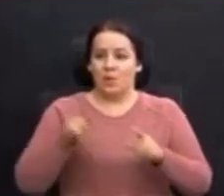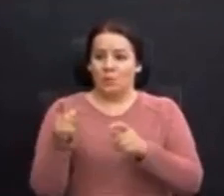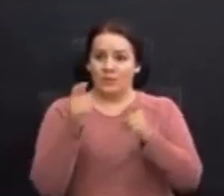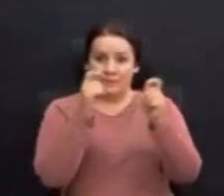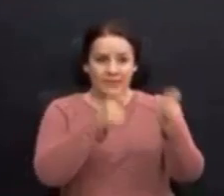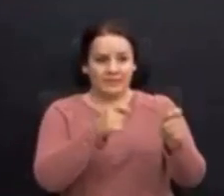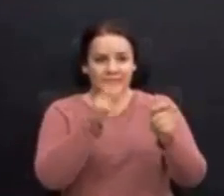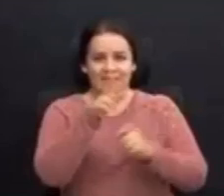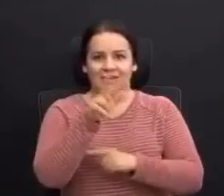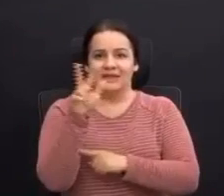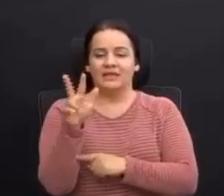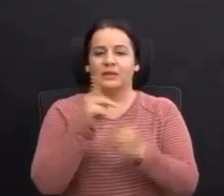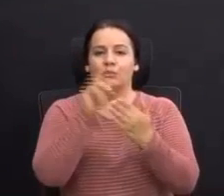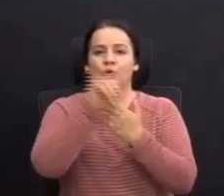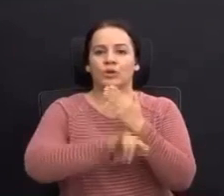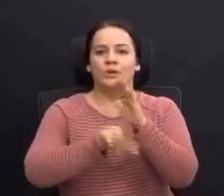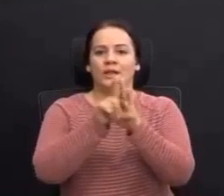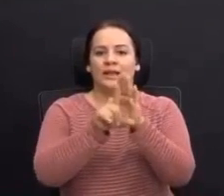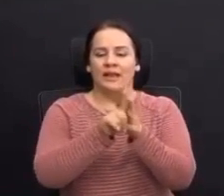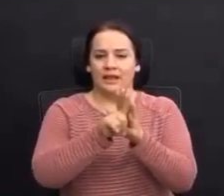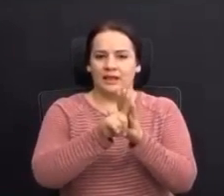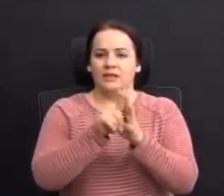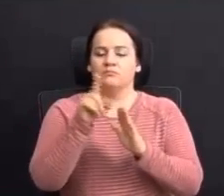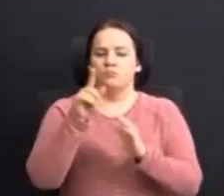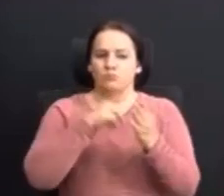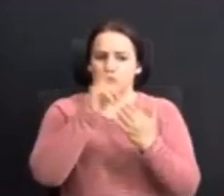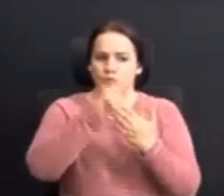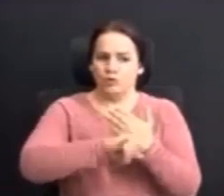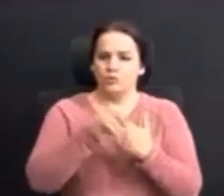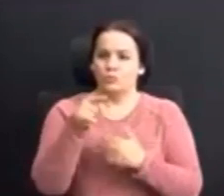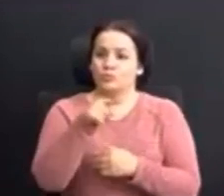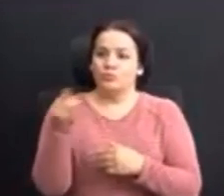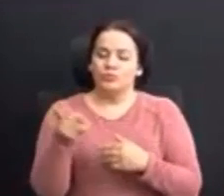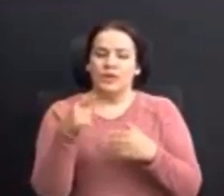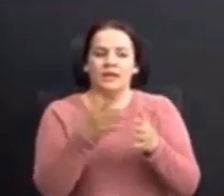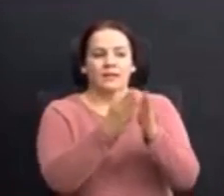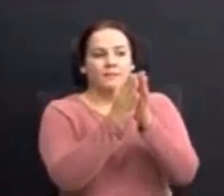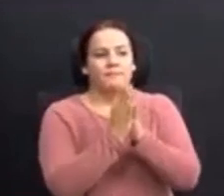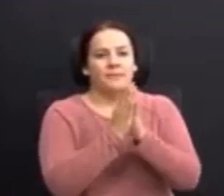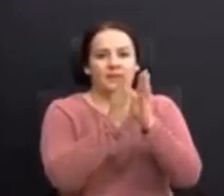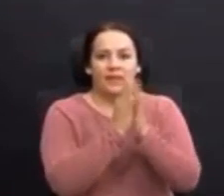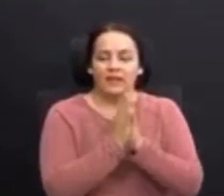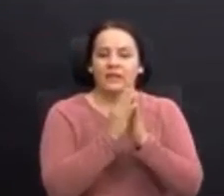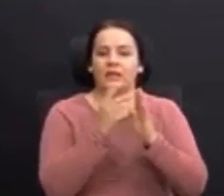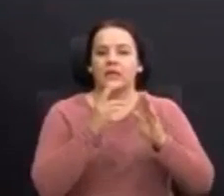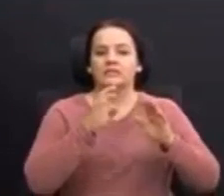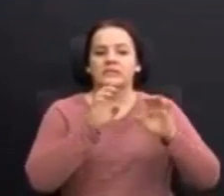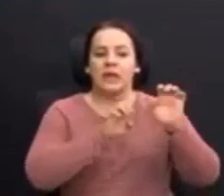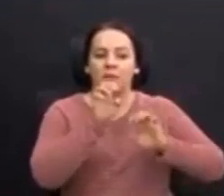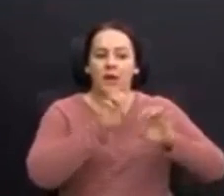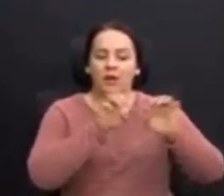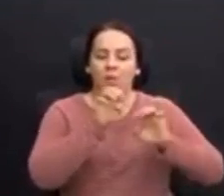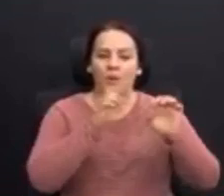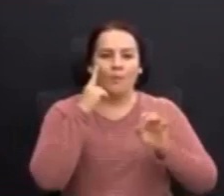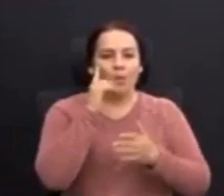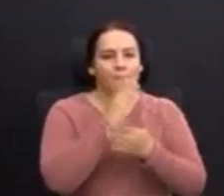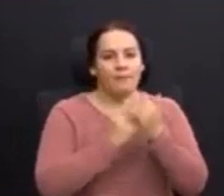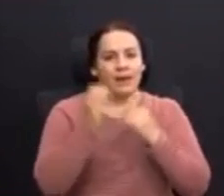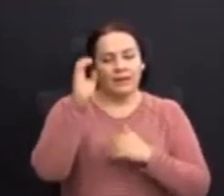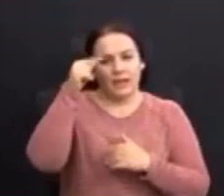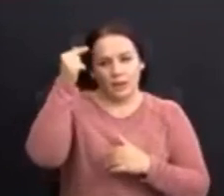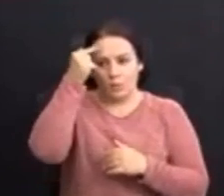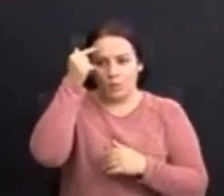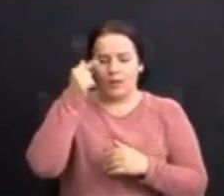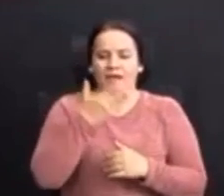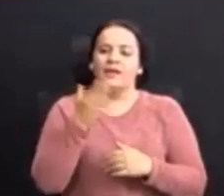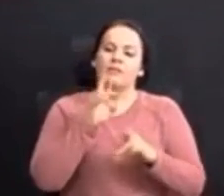33 proyectos de ley o iniciativas que ustedes estarían pidiendo que se valoren por parte del Poder Ejecutivo. ¿Qué respuesta